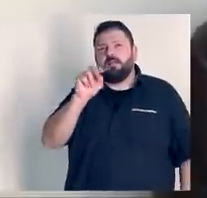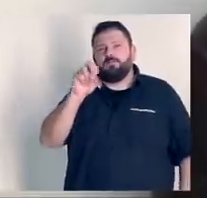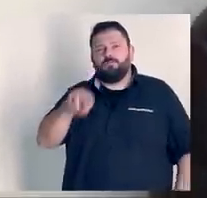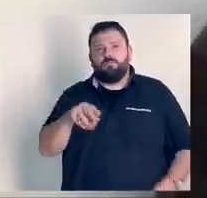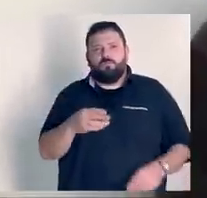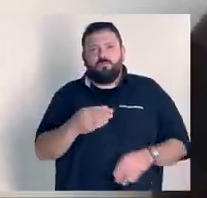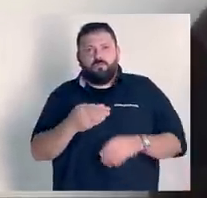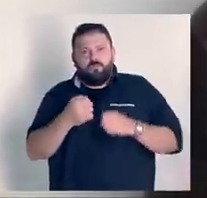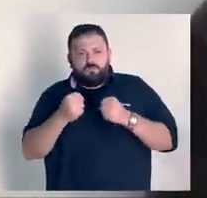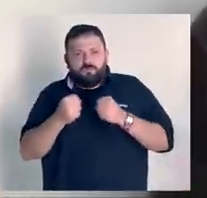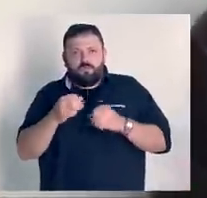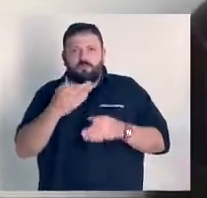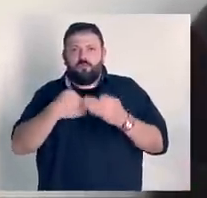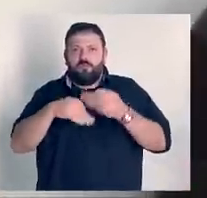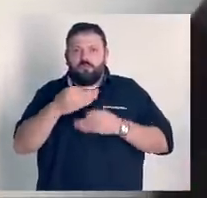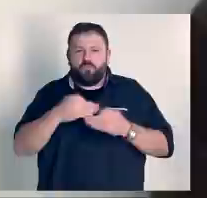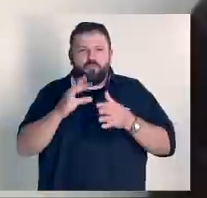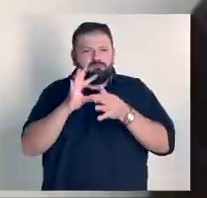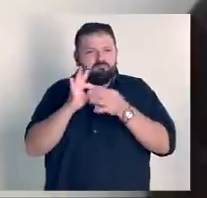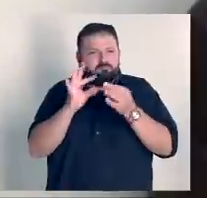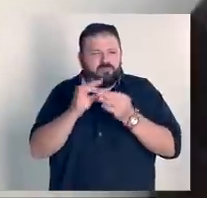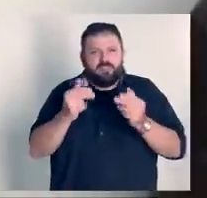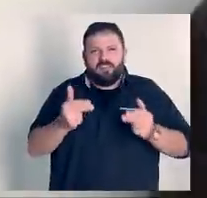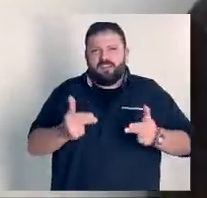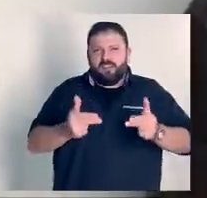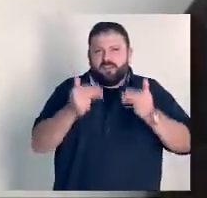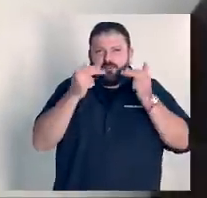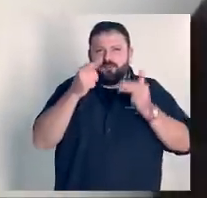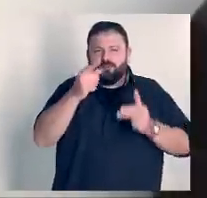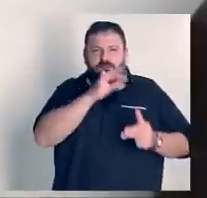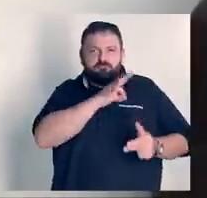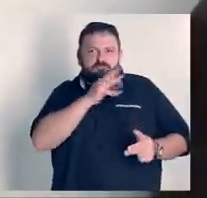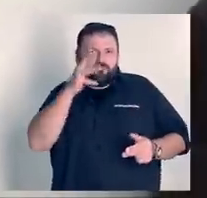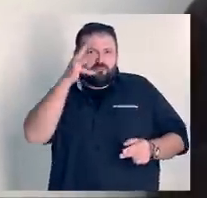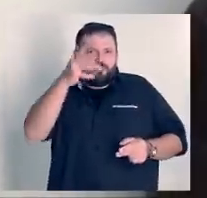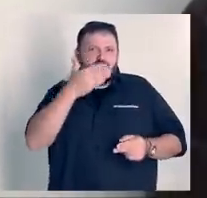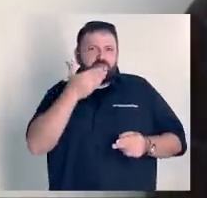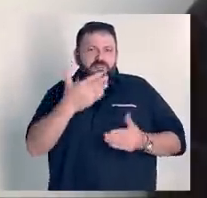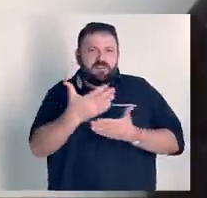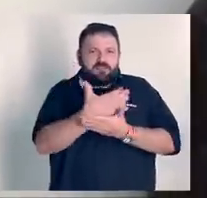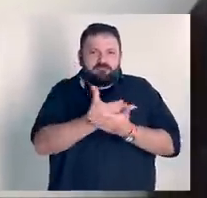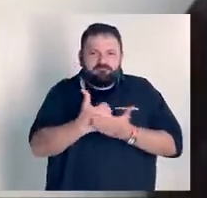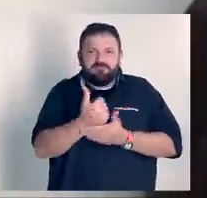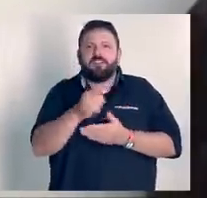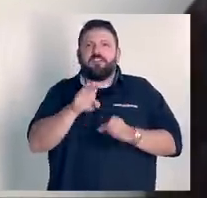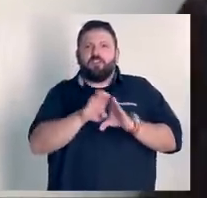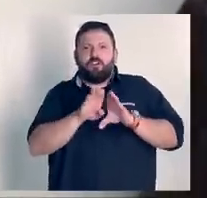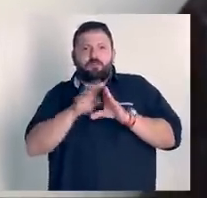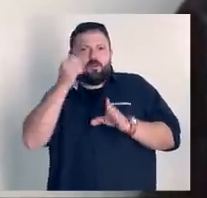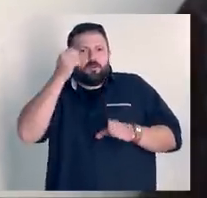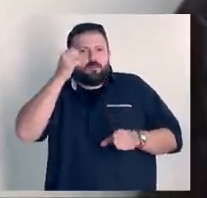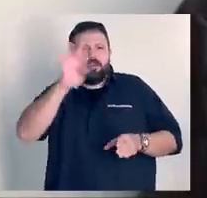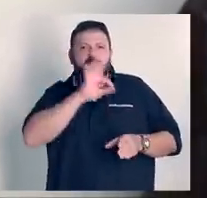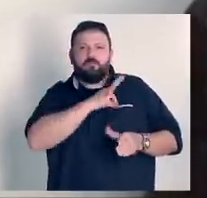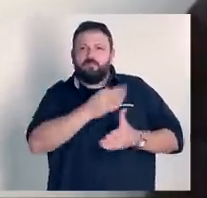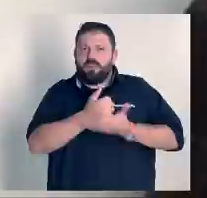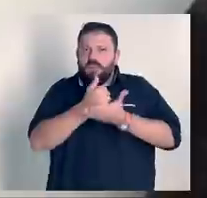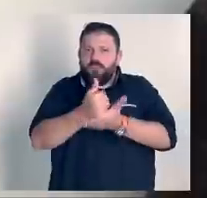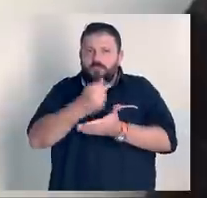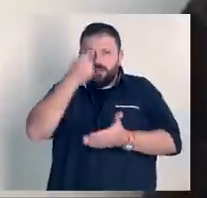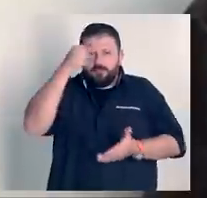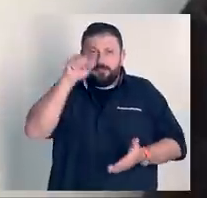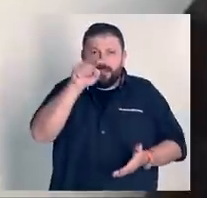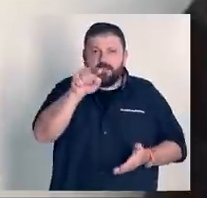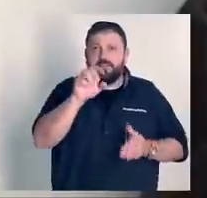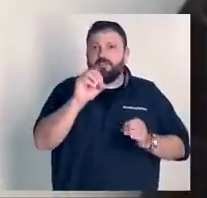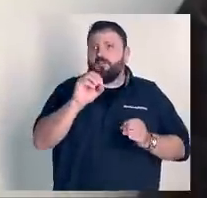intenso de negocio. Va a estar totalmente enfocado al negocio, a cómo OmniLife se puede convertir en una oportunidad para ti o para alguien